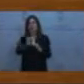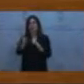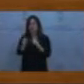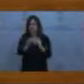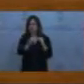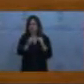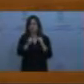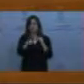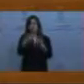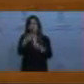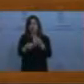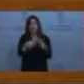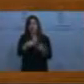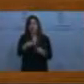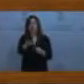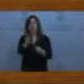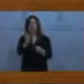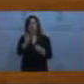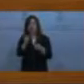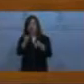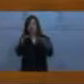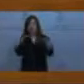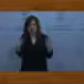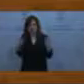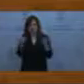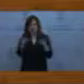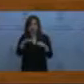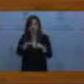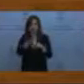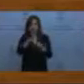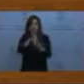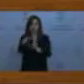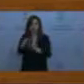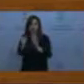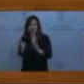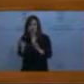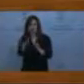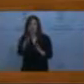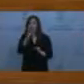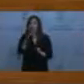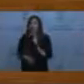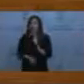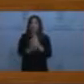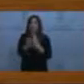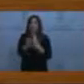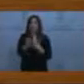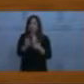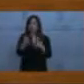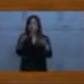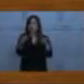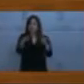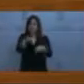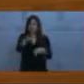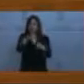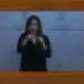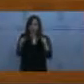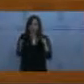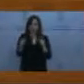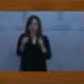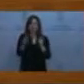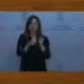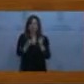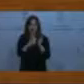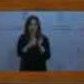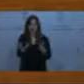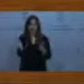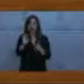familias las que elijan libremente dentro de esa red de centros. Por eso se están produciendo manifestaciones en Asturias, en la Comunidad Valenciana